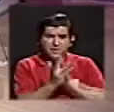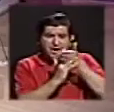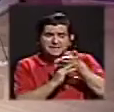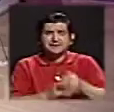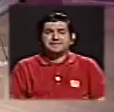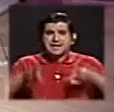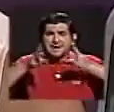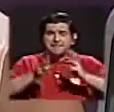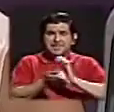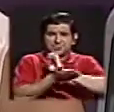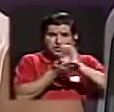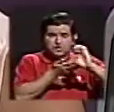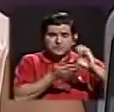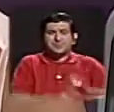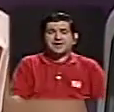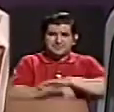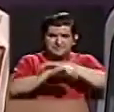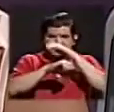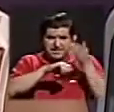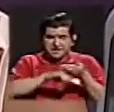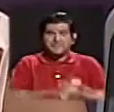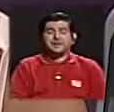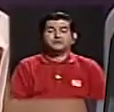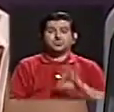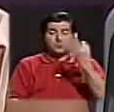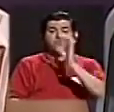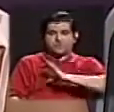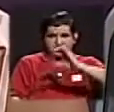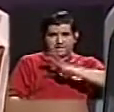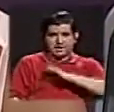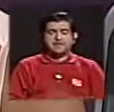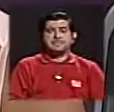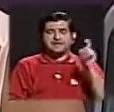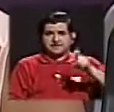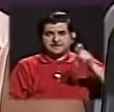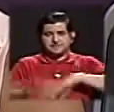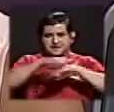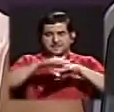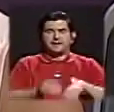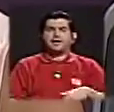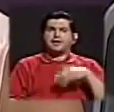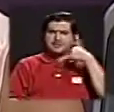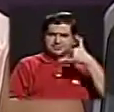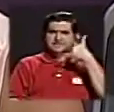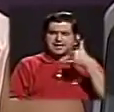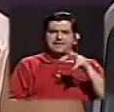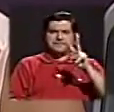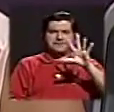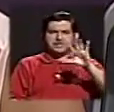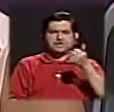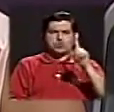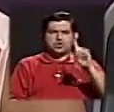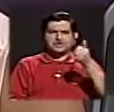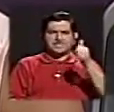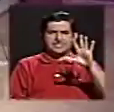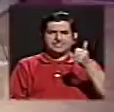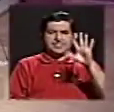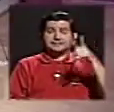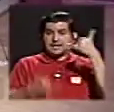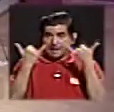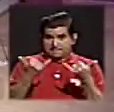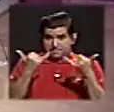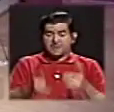métodos anticonceptivos, inclusive de calidad, que es un elemento básico. Estamos en vivo Llámenos al 2511-1515. Estamos